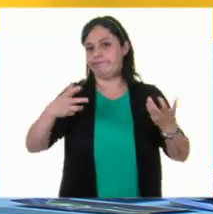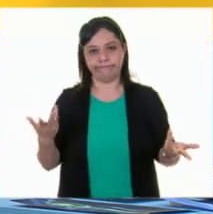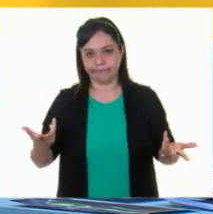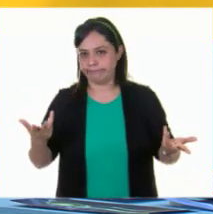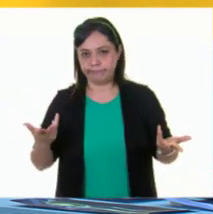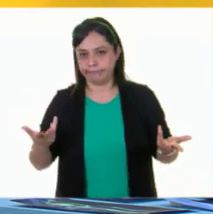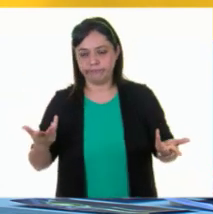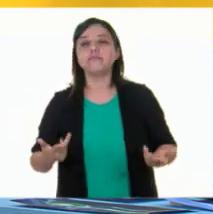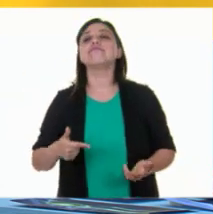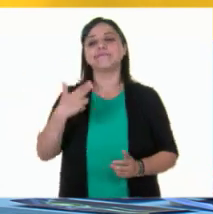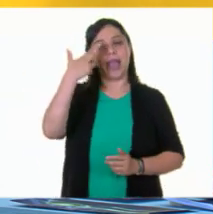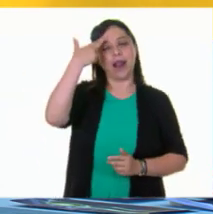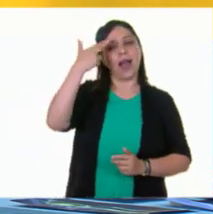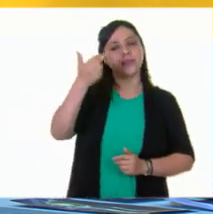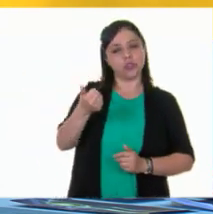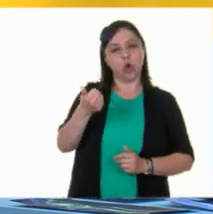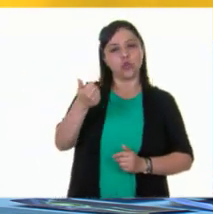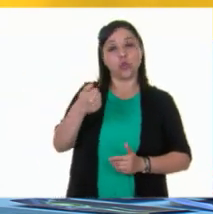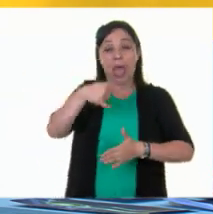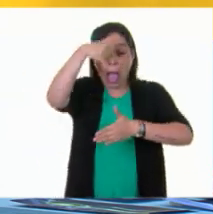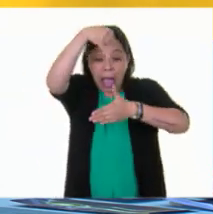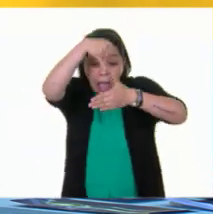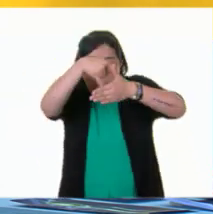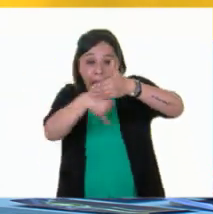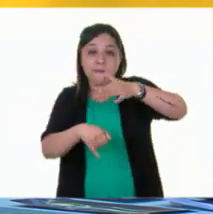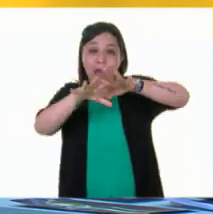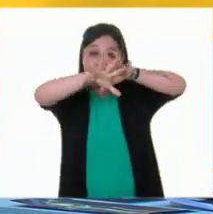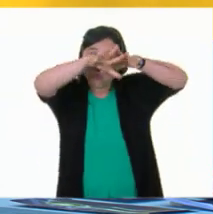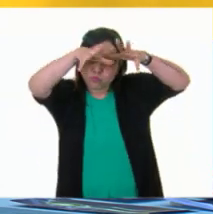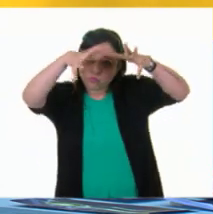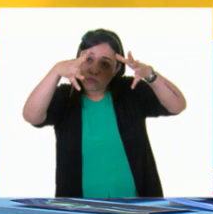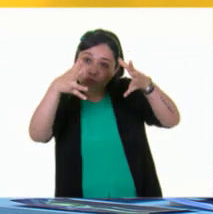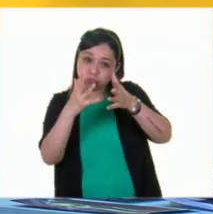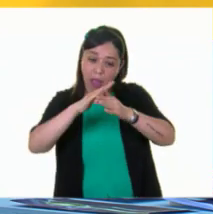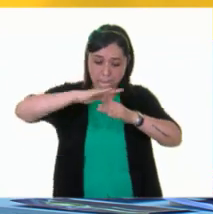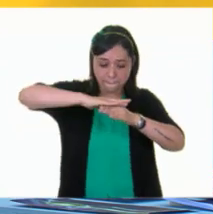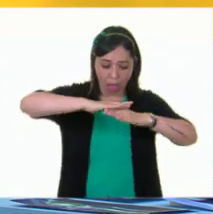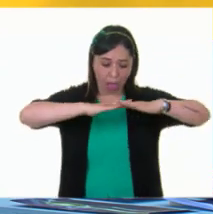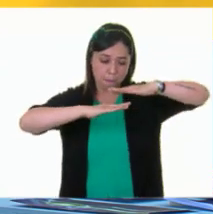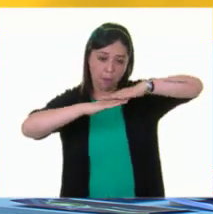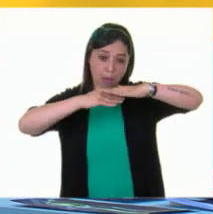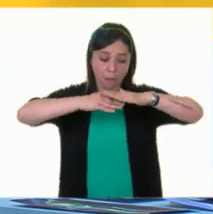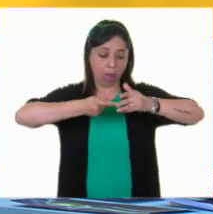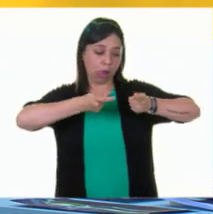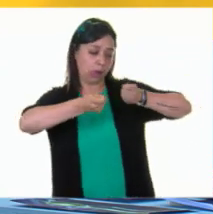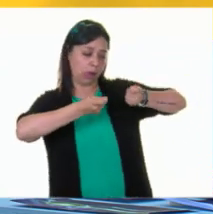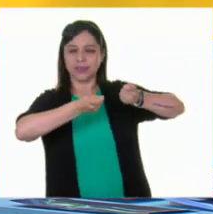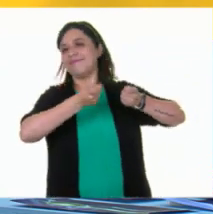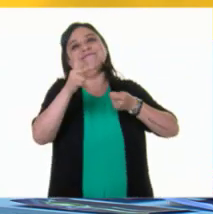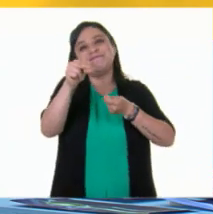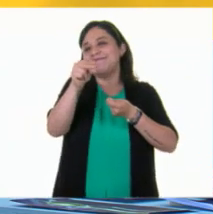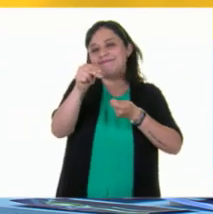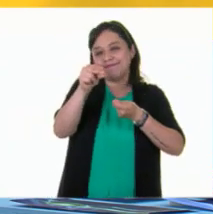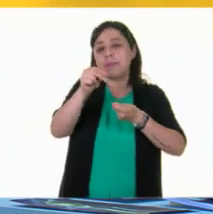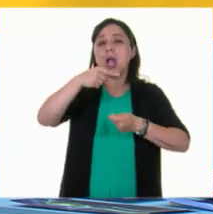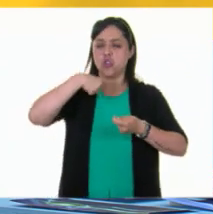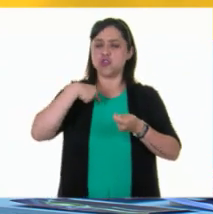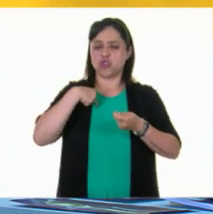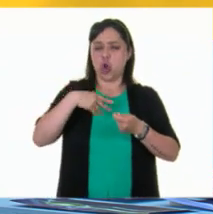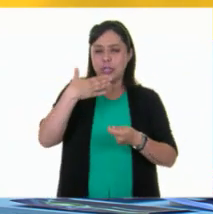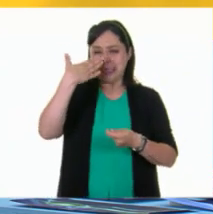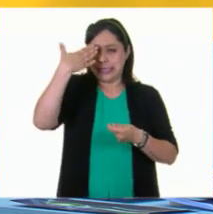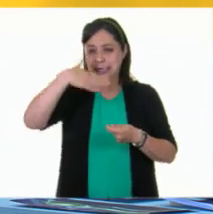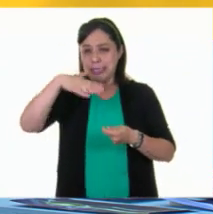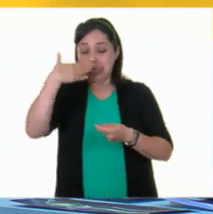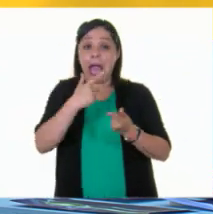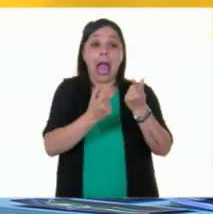Tienes razón. No creo que alguien mueva las capas internas del planeta, pero he leído que muchos de los desastres son consecuencia de las